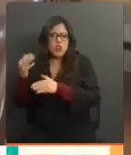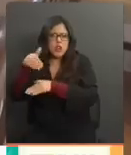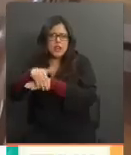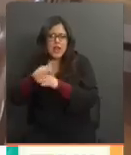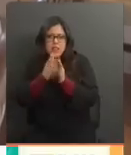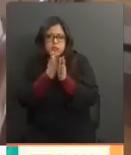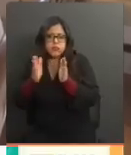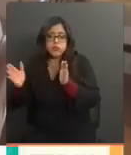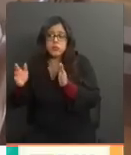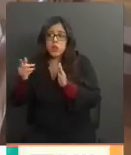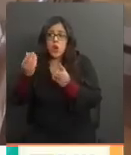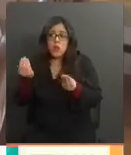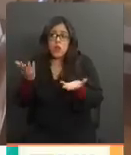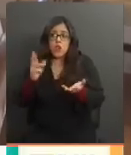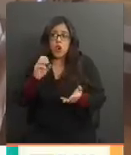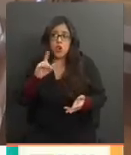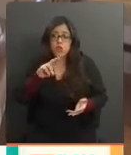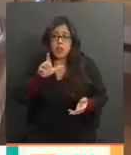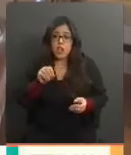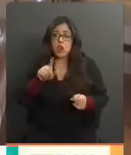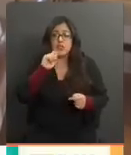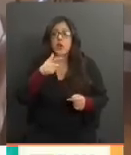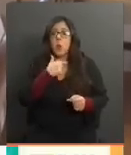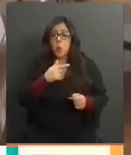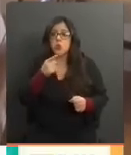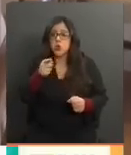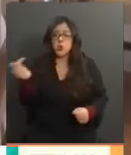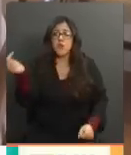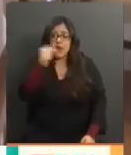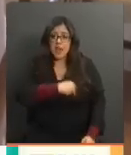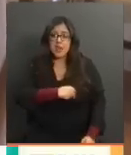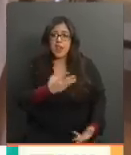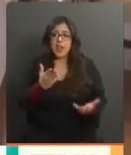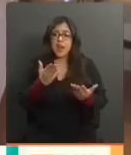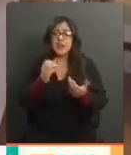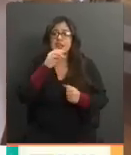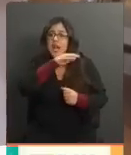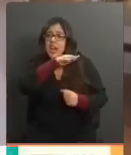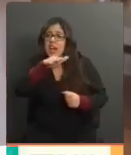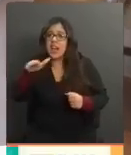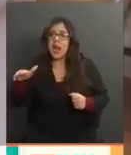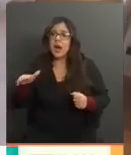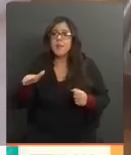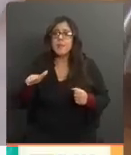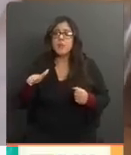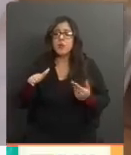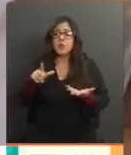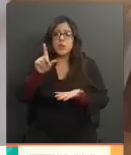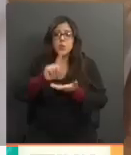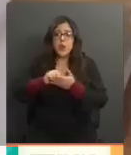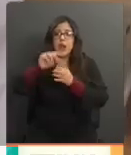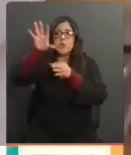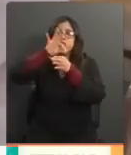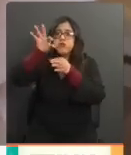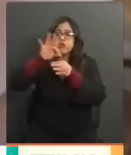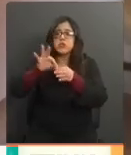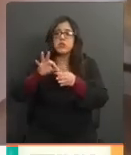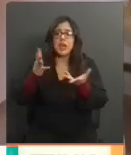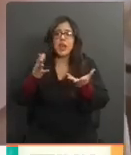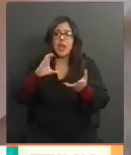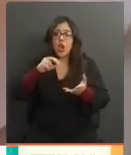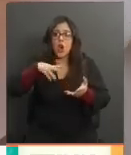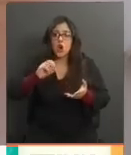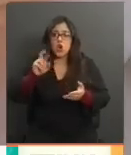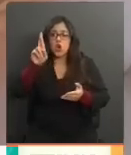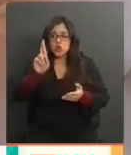Bueno, Rodrigo, ha sido un placer tenerte acá en Viña Cono Sur. Así que maravilloso lugar, felicitaciones. Un brindis con nuestro